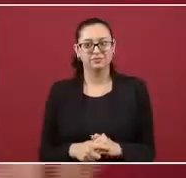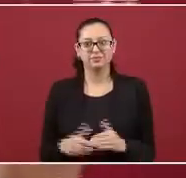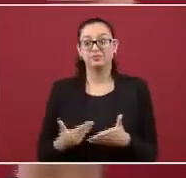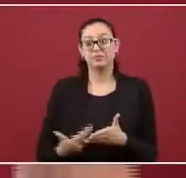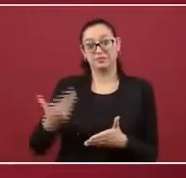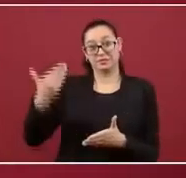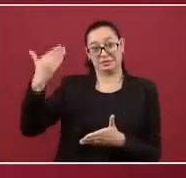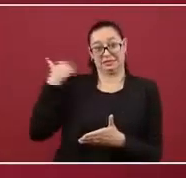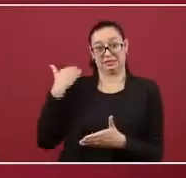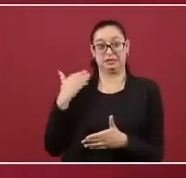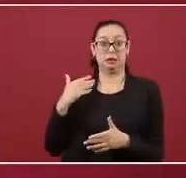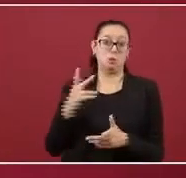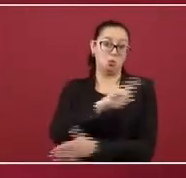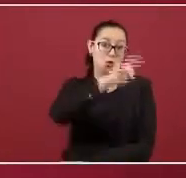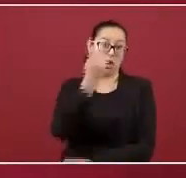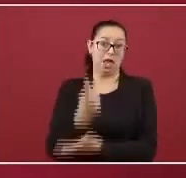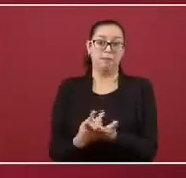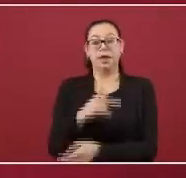Prospera,